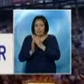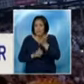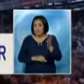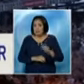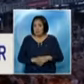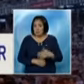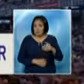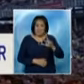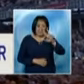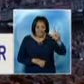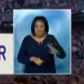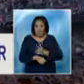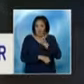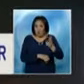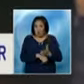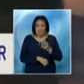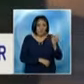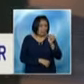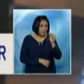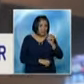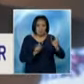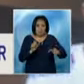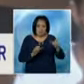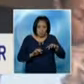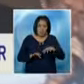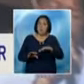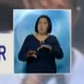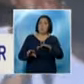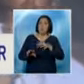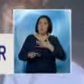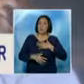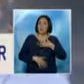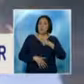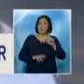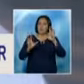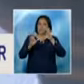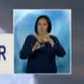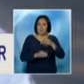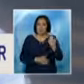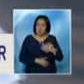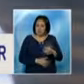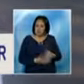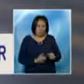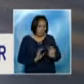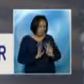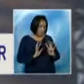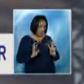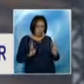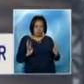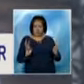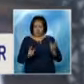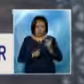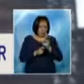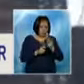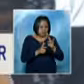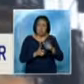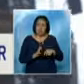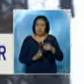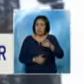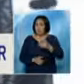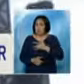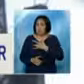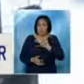Con más de 3 horas de concierto, los asistentes pudieron disfrutar de una noche mágica gracias a las fuertes medidas de seguridad. Uno de los momentos más